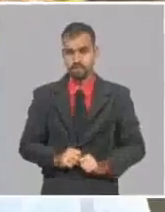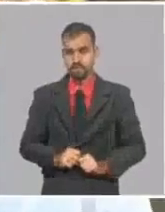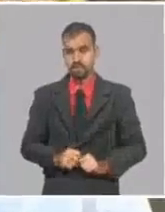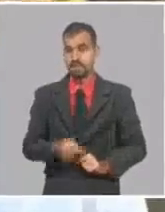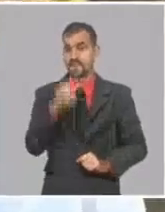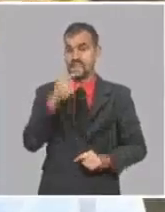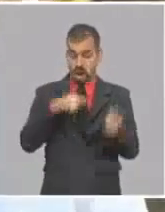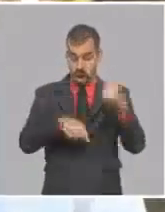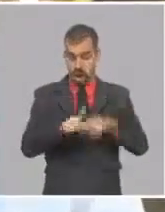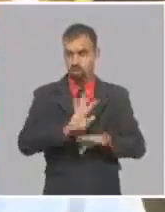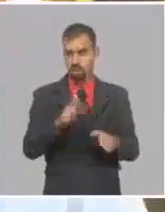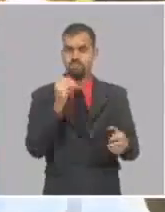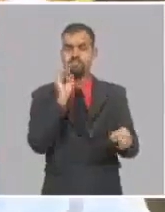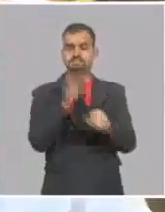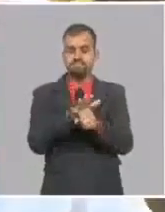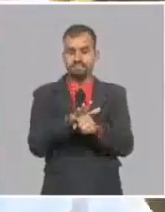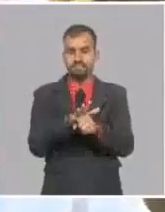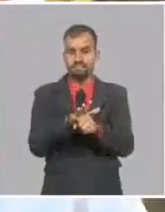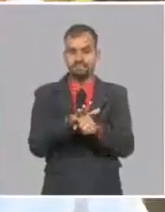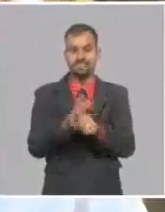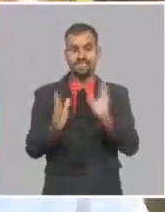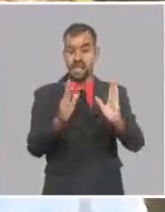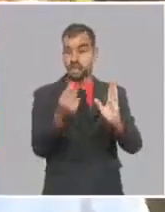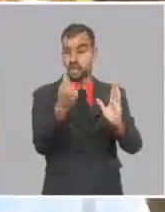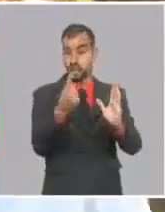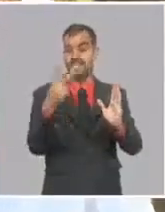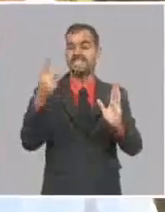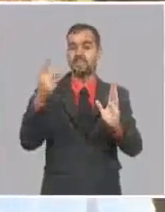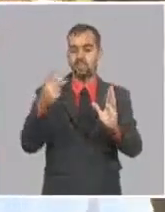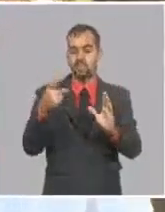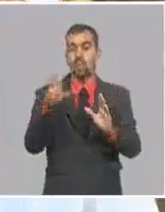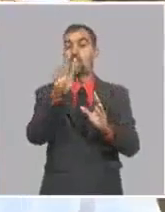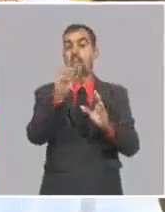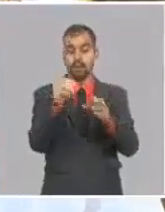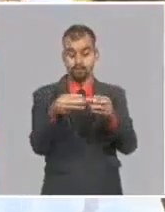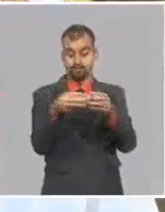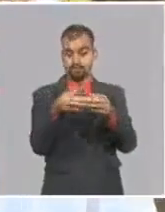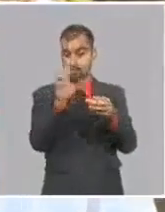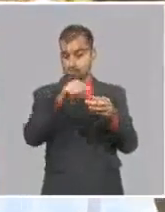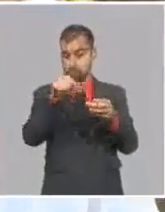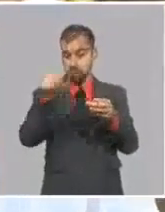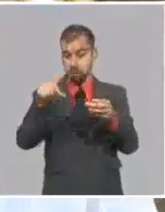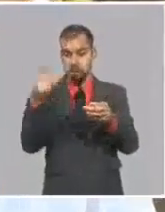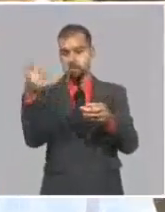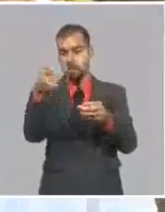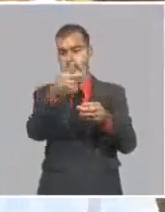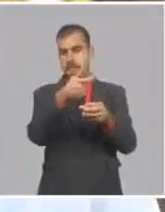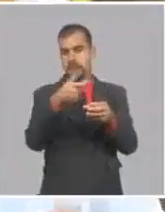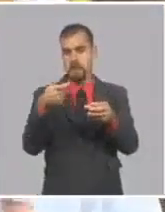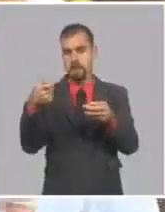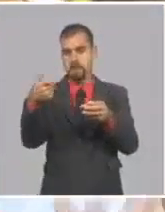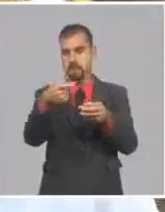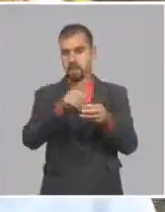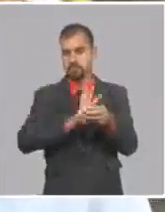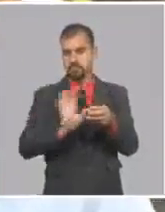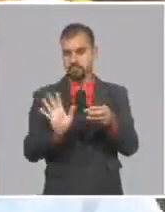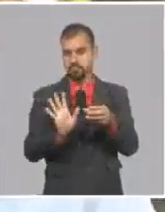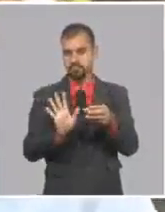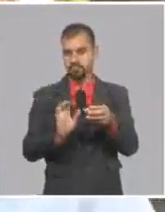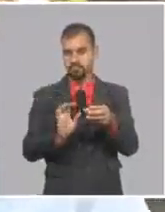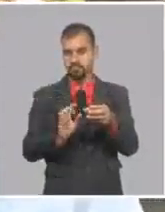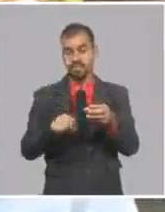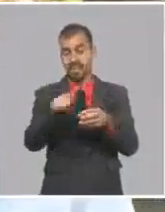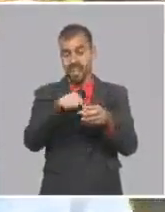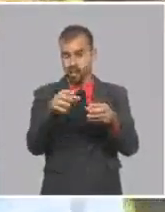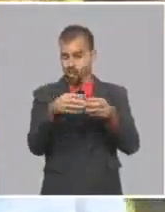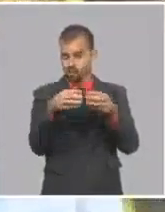estamos iniciando el ensayo clínico fase 1, que incluye 40 sujetos que van a recibir el candidato vacunal, que ha sido concebida como